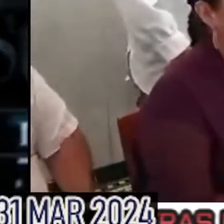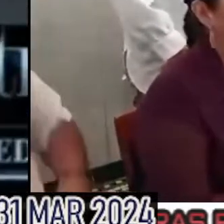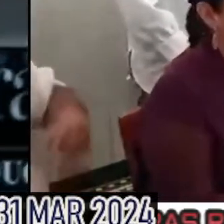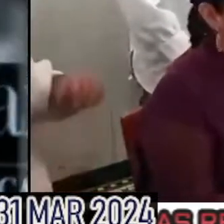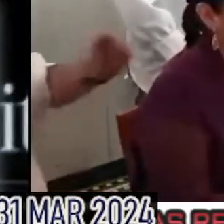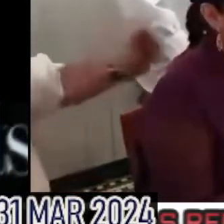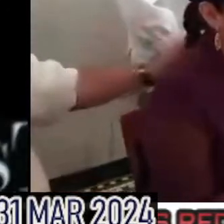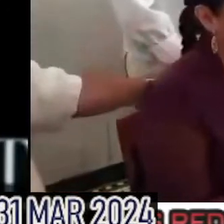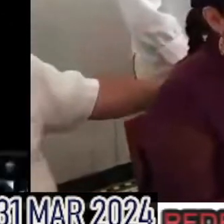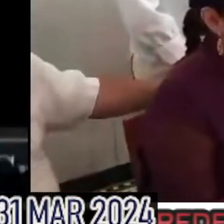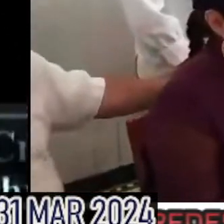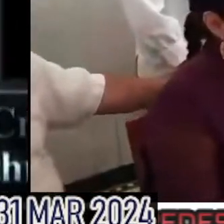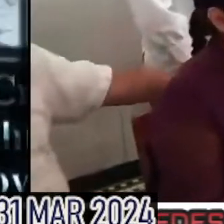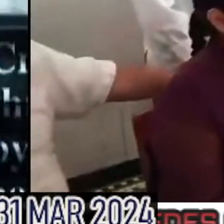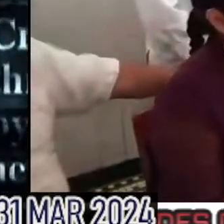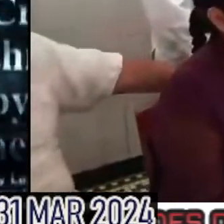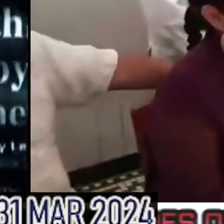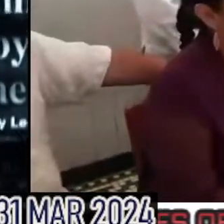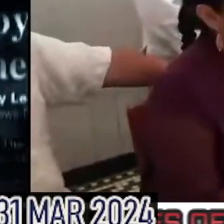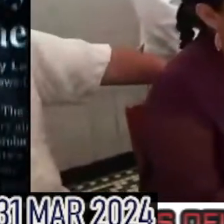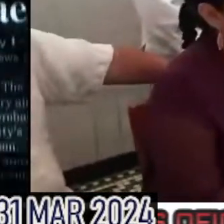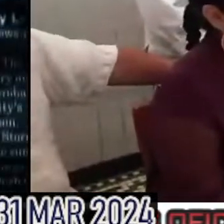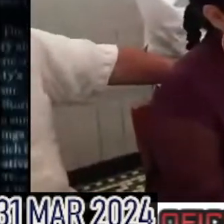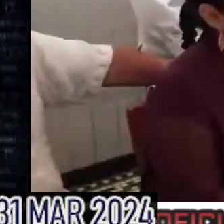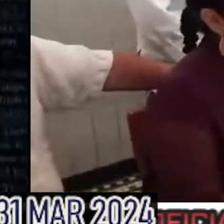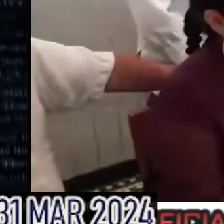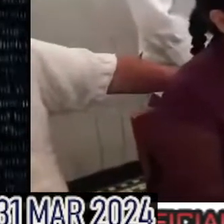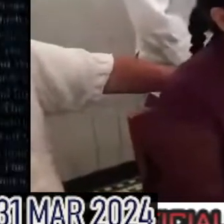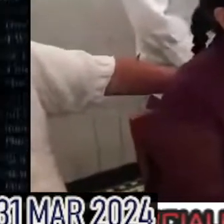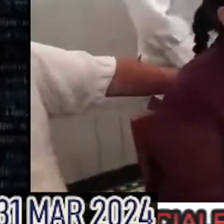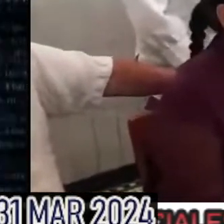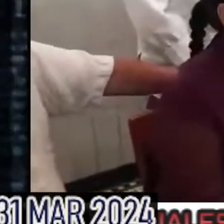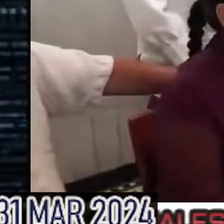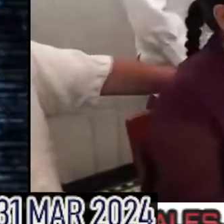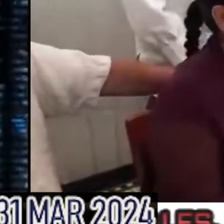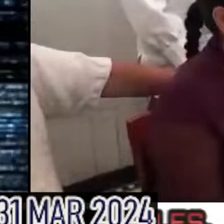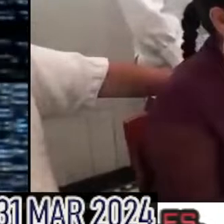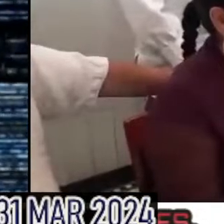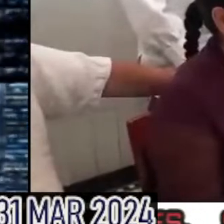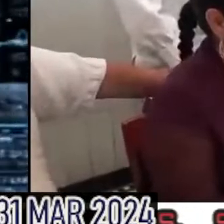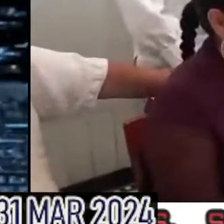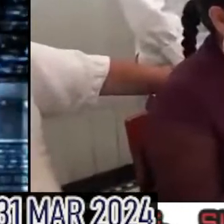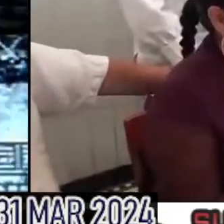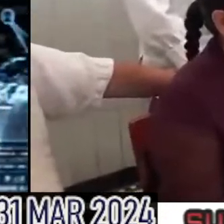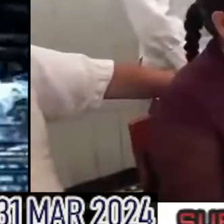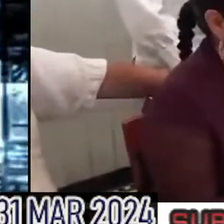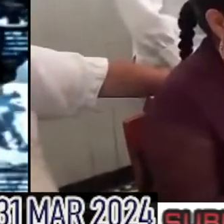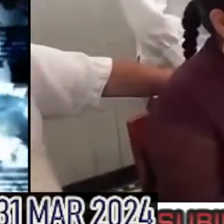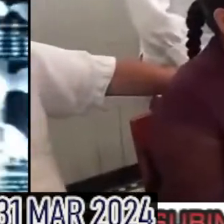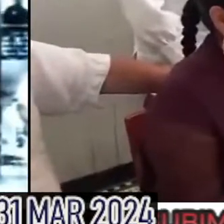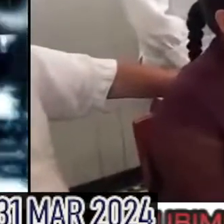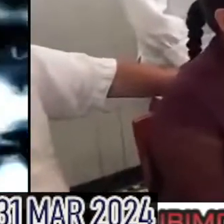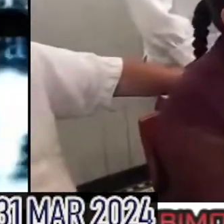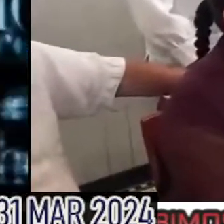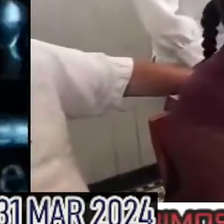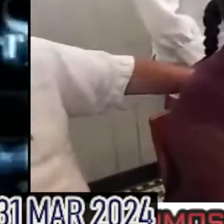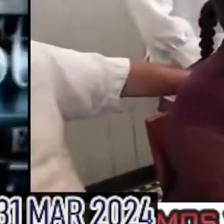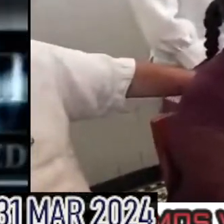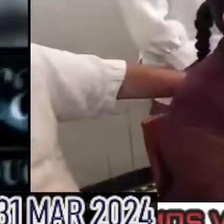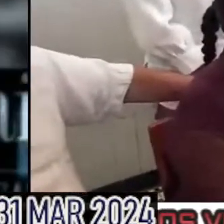Senado de la República y en la Cámara de Diputados. Es muy importante para